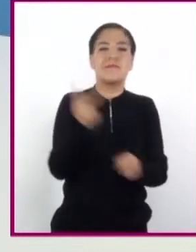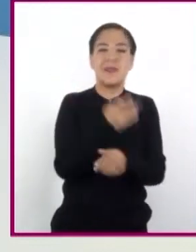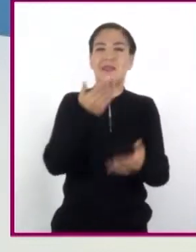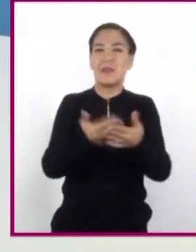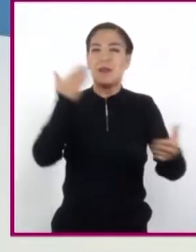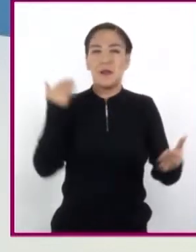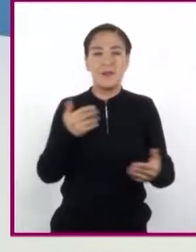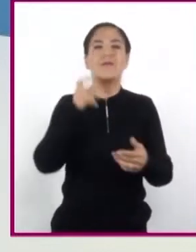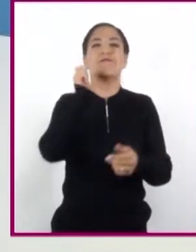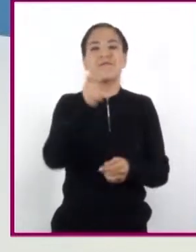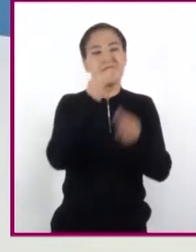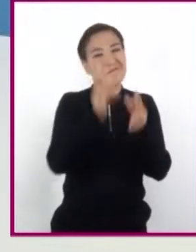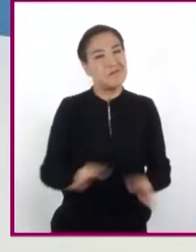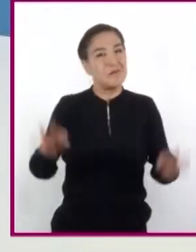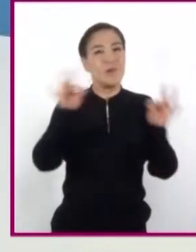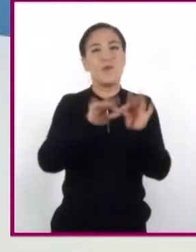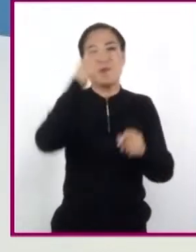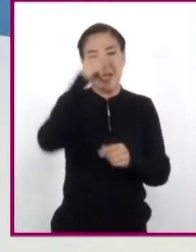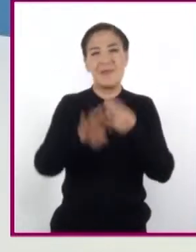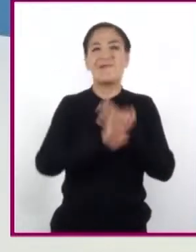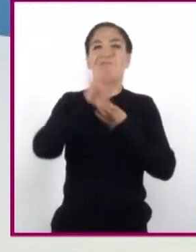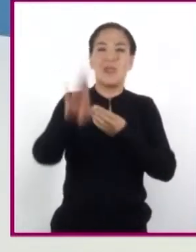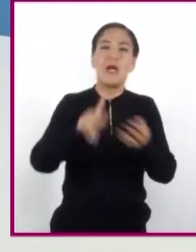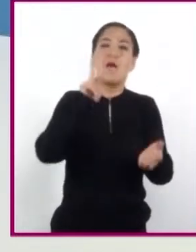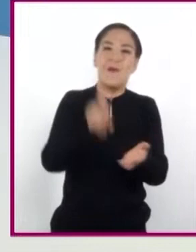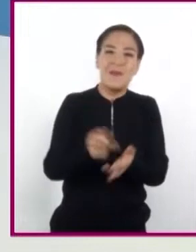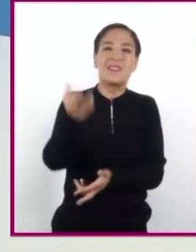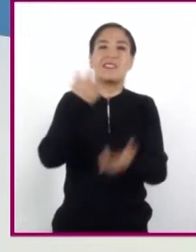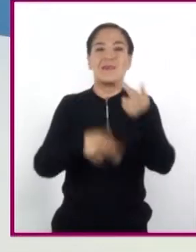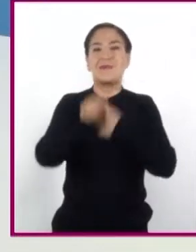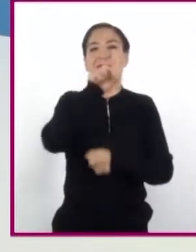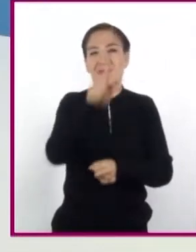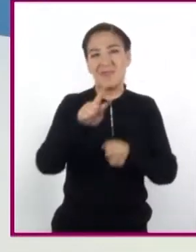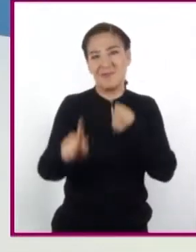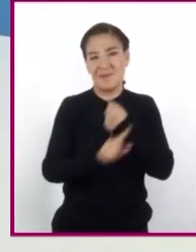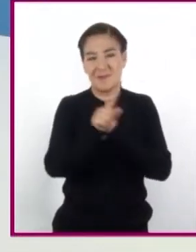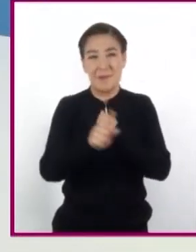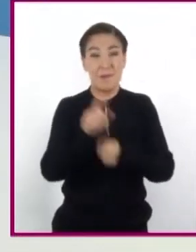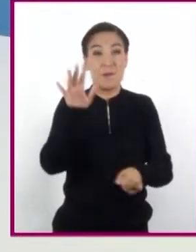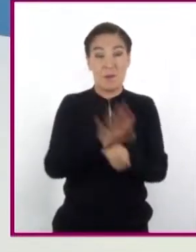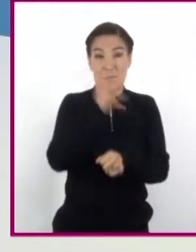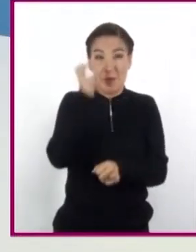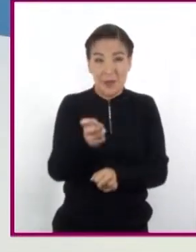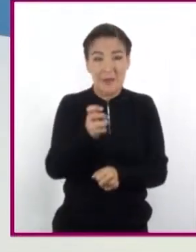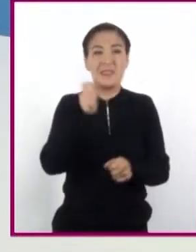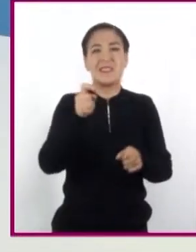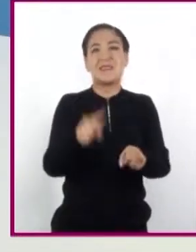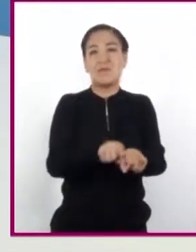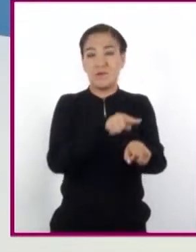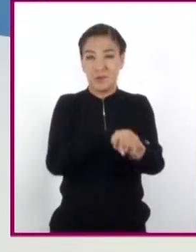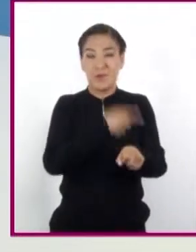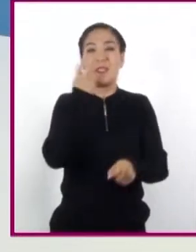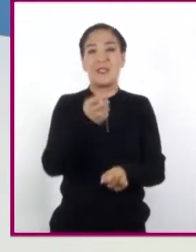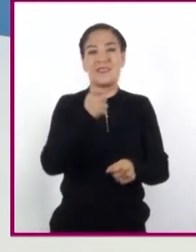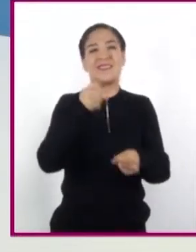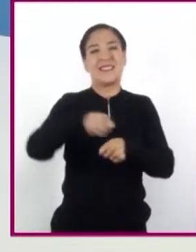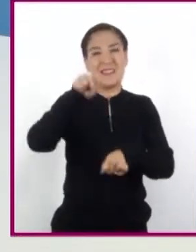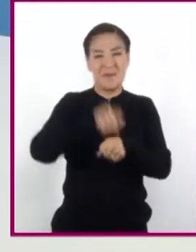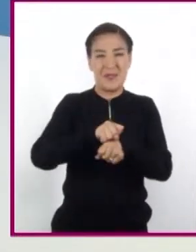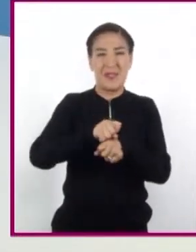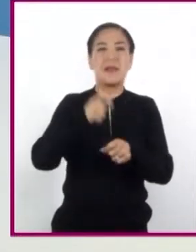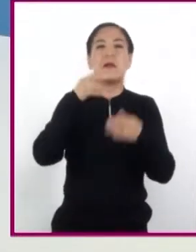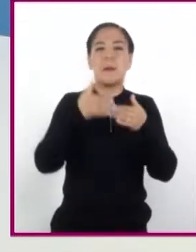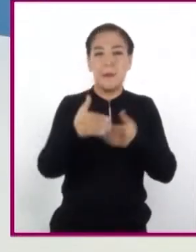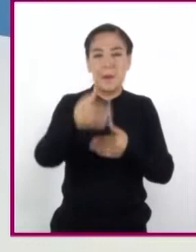es sumamente importante para evitar repetir los mismos desaciertos. Por ello, a lo largo de esta semana,